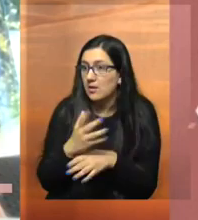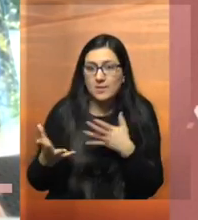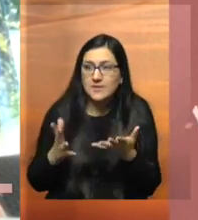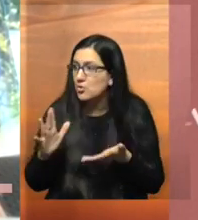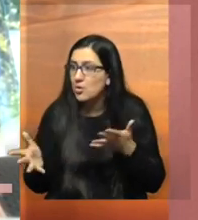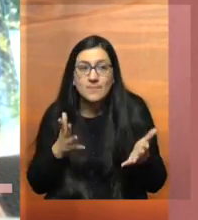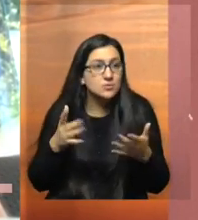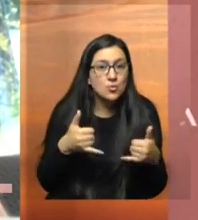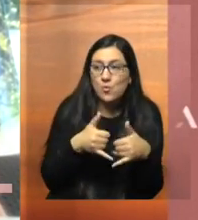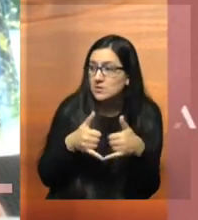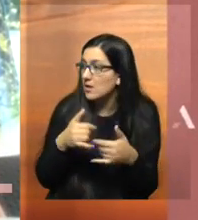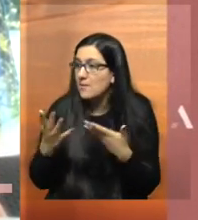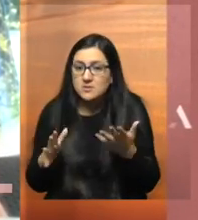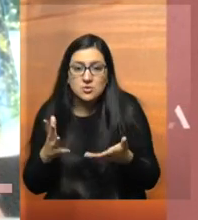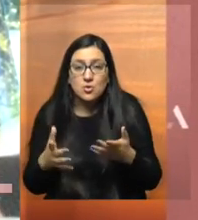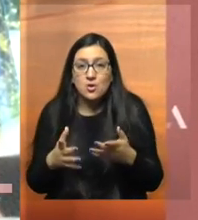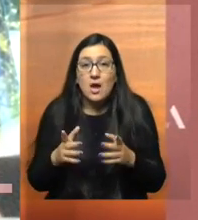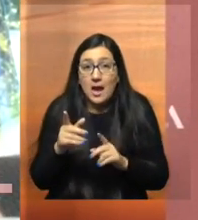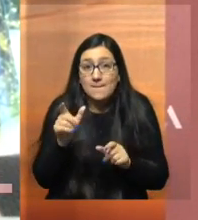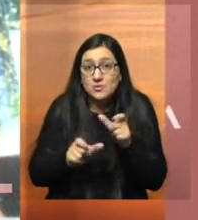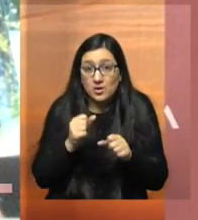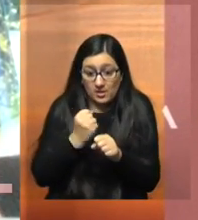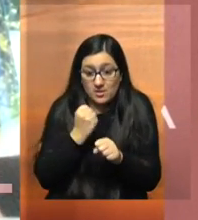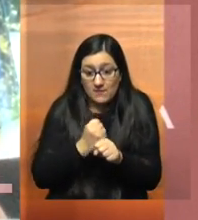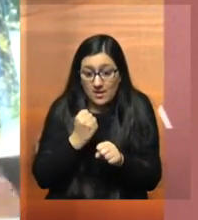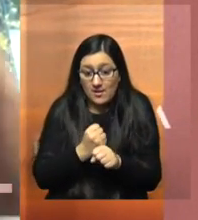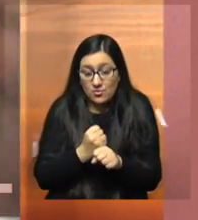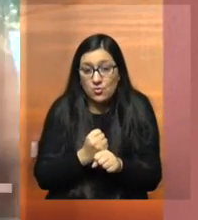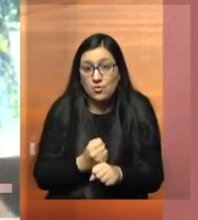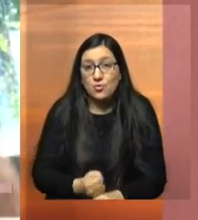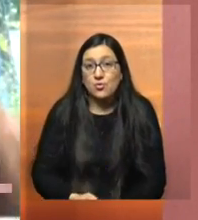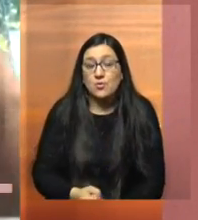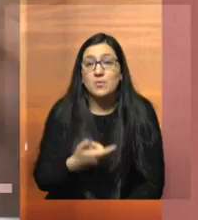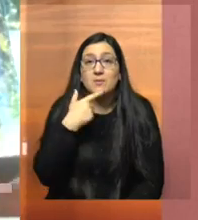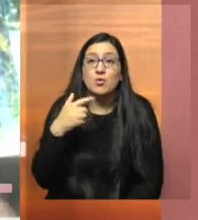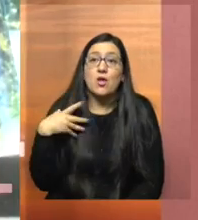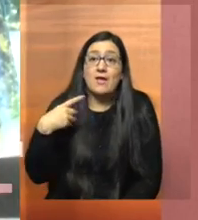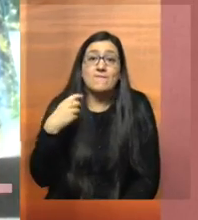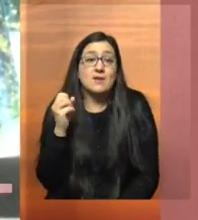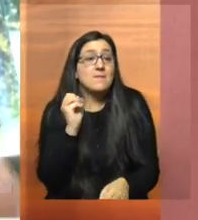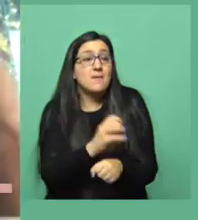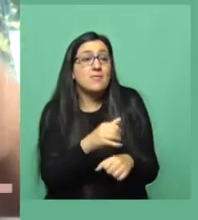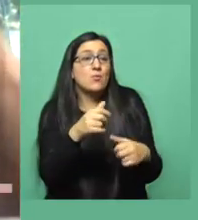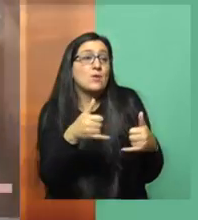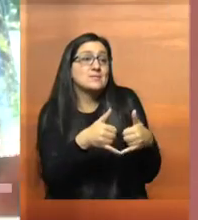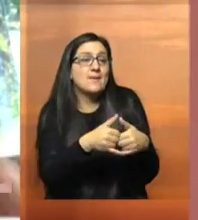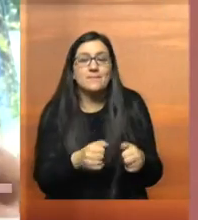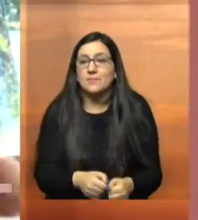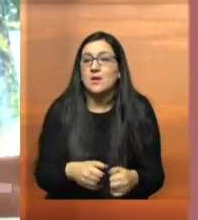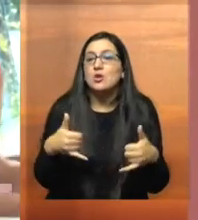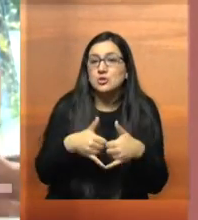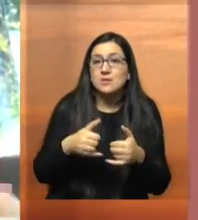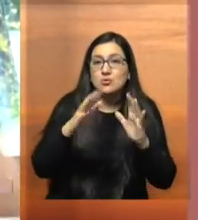personas por ahí están trabajando en este momento, es una realidad, el jefe le da instrucción a sus empleados, los equipos se coordinan